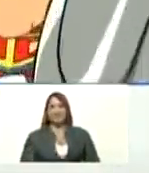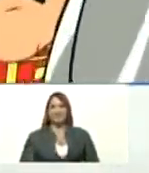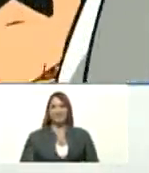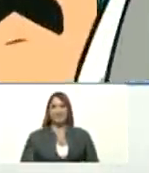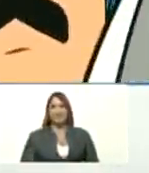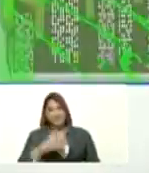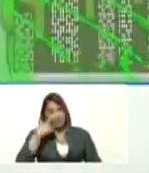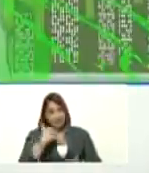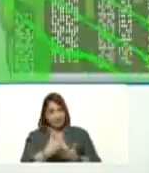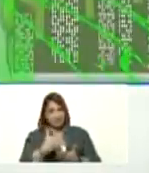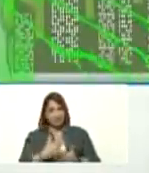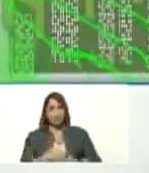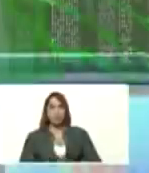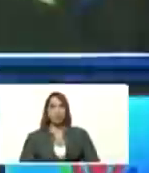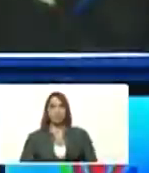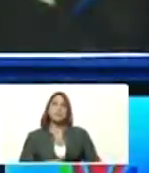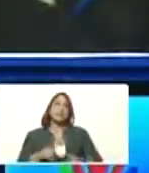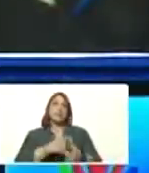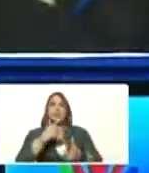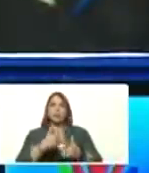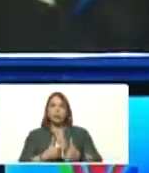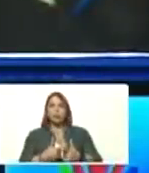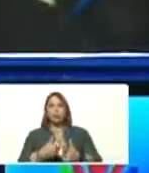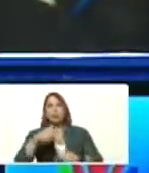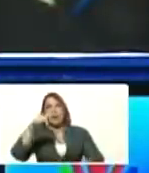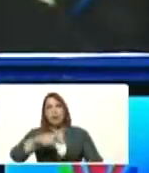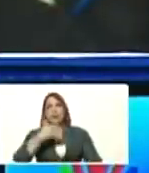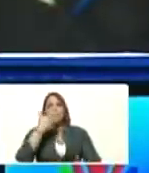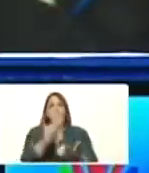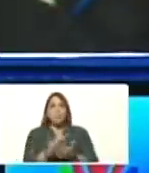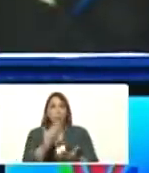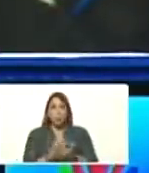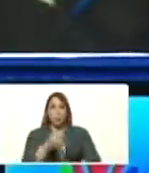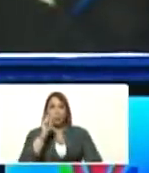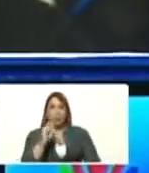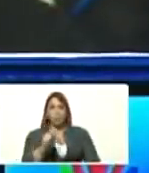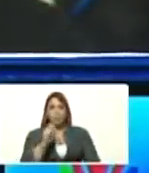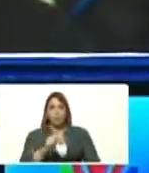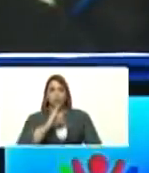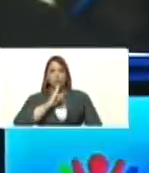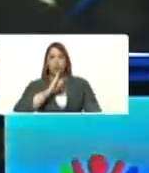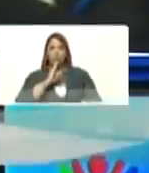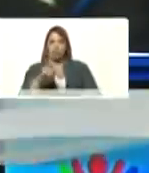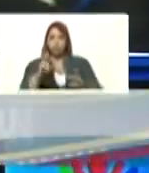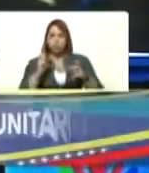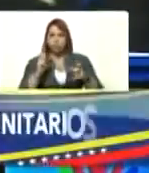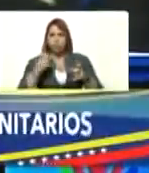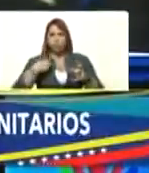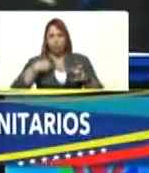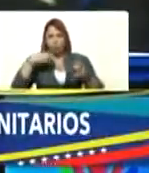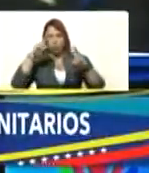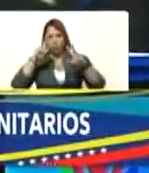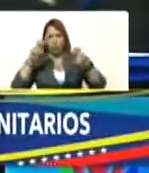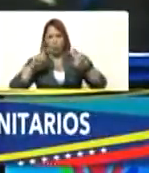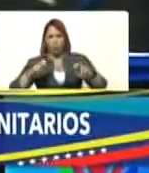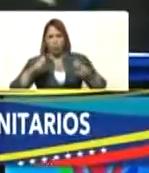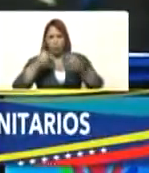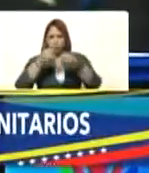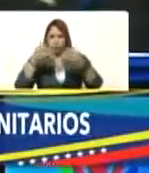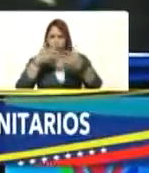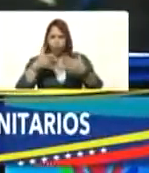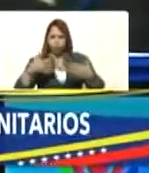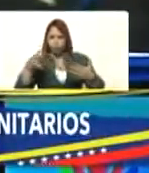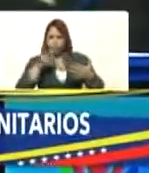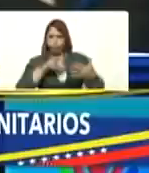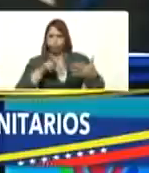Miren. Entonces, aquí me están proponiendo un punto de cuenta. Yo lo estuve viendo.